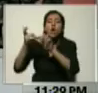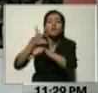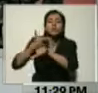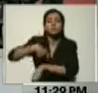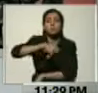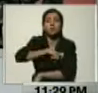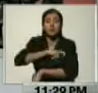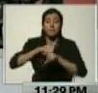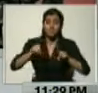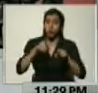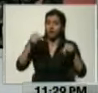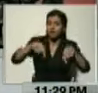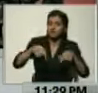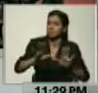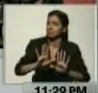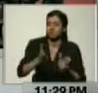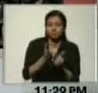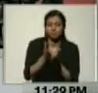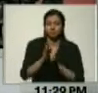echar, ¡ay, papá!